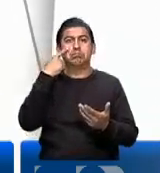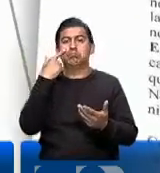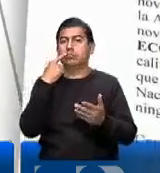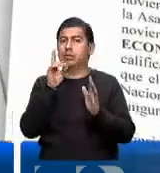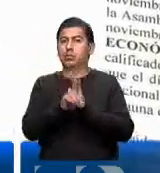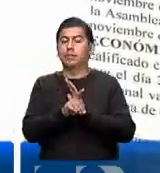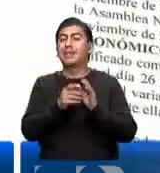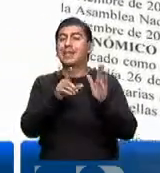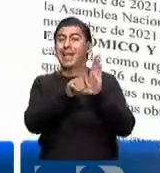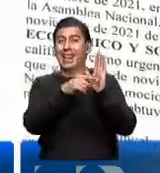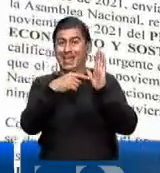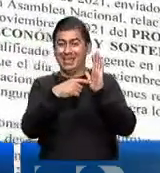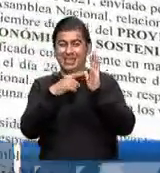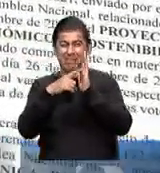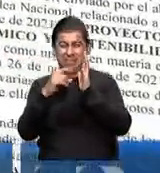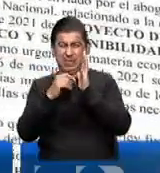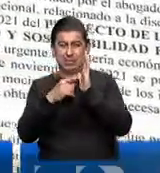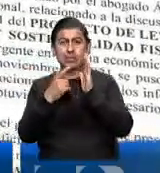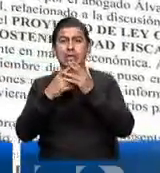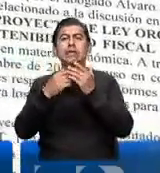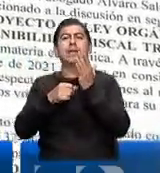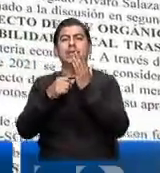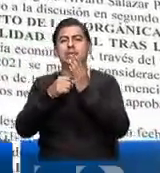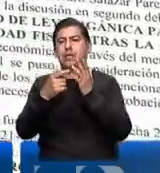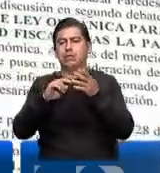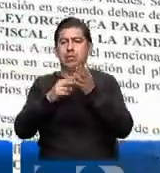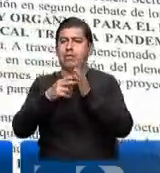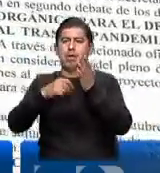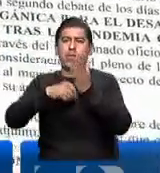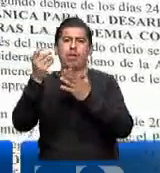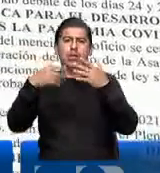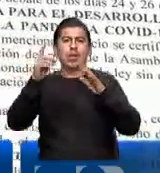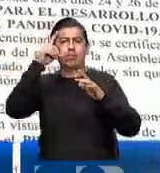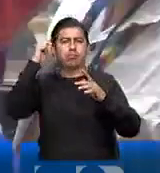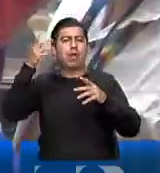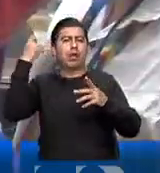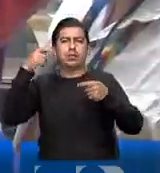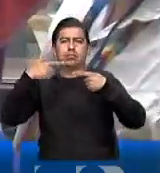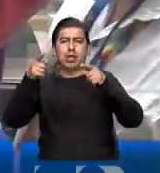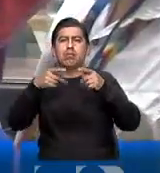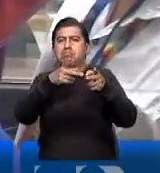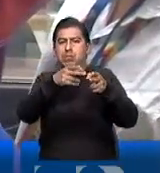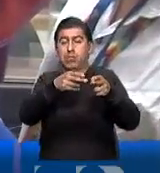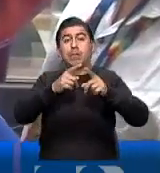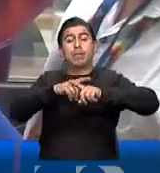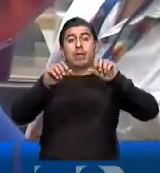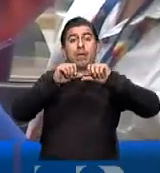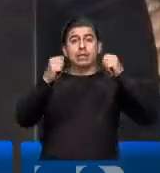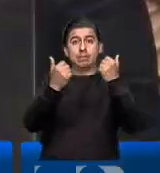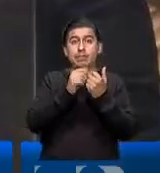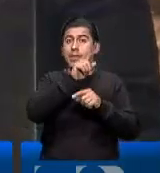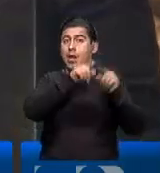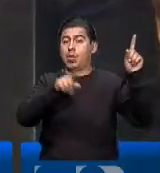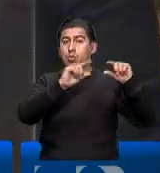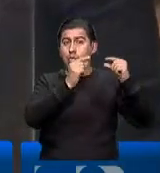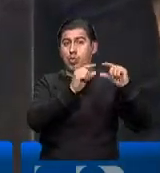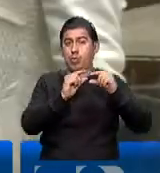él está ahora bajo la ley tributaria que entró por el ministerio de la ley tal y como fue enviada por el ejecutivo es ahora el objetivo de ciertos bloques de